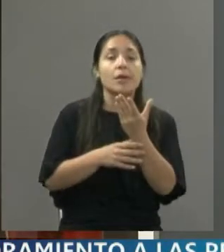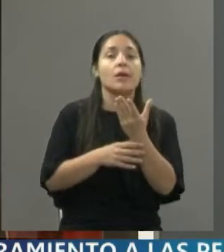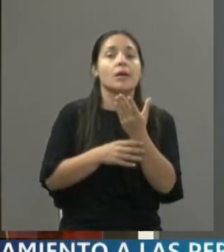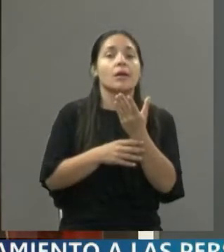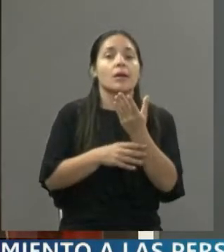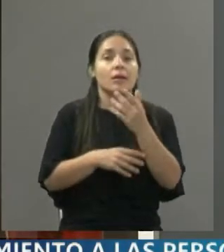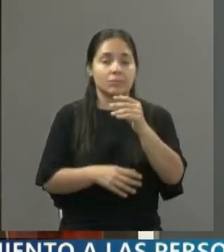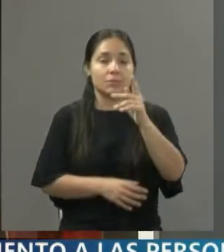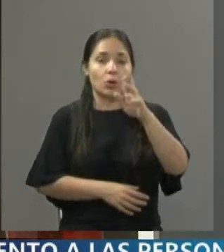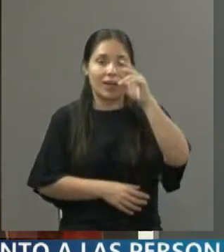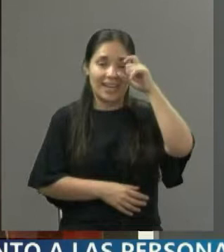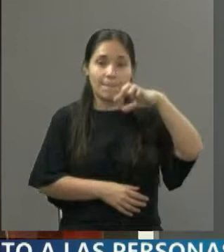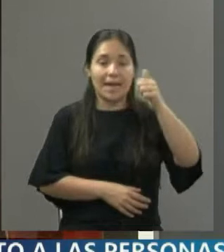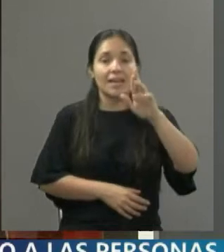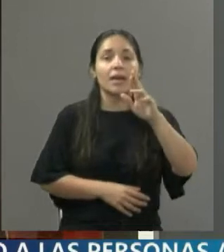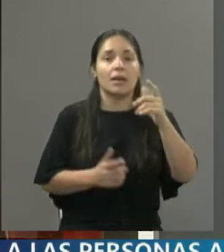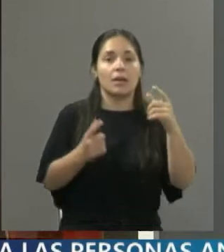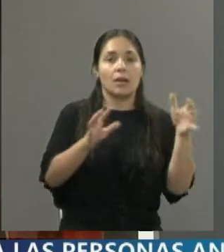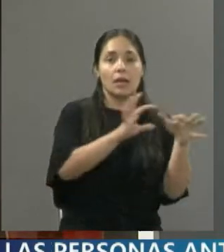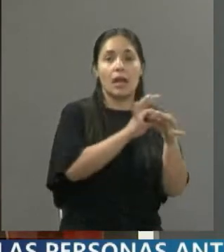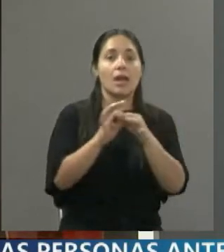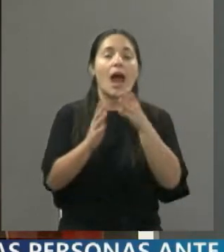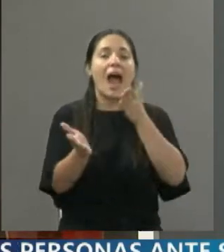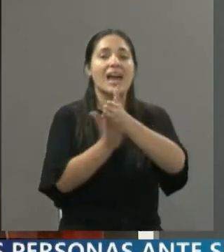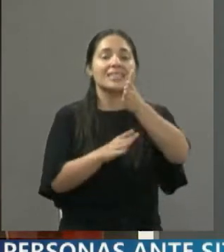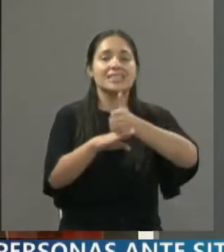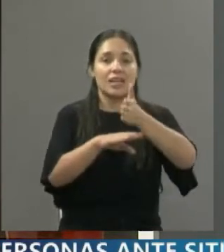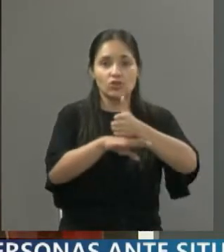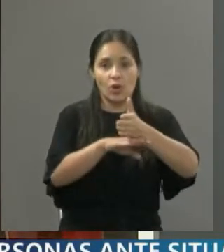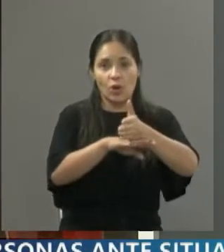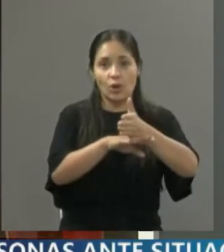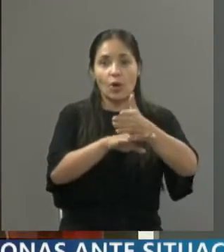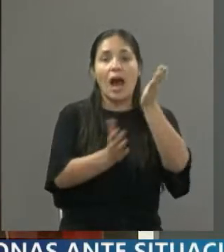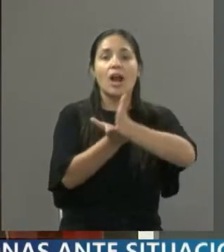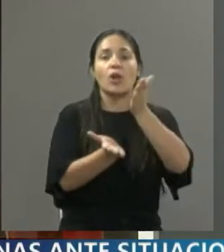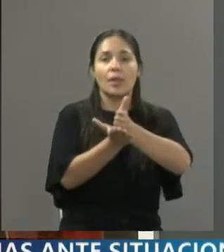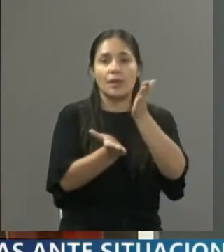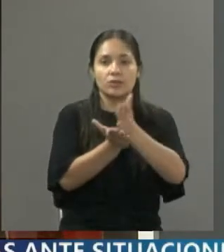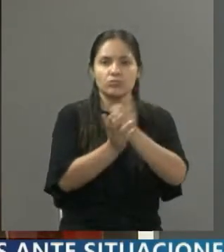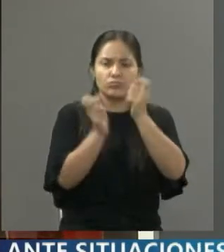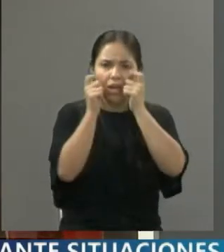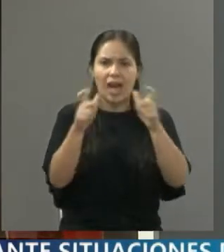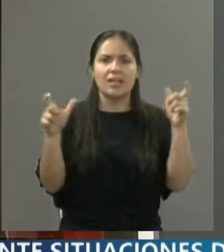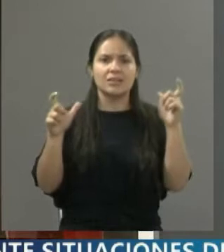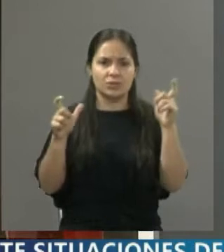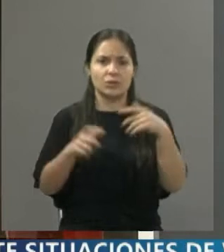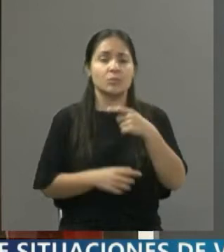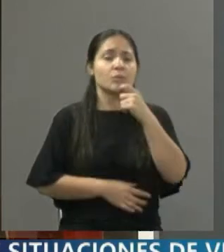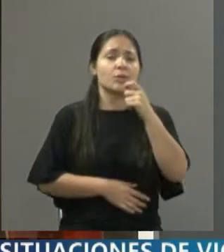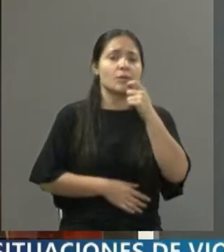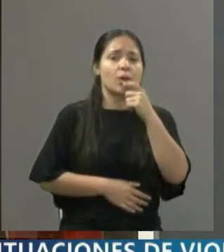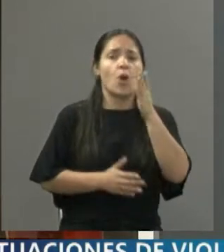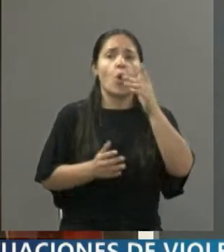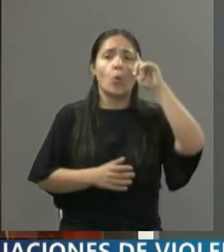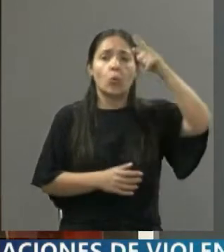una red popular y de acceso a derechos. Y lo que te quería preguntar, porque me llama mucho la atención, porque es para mejorar la justicia